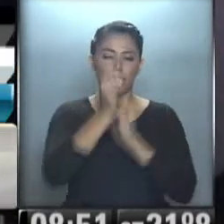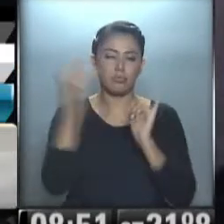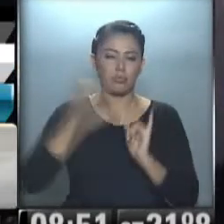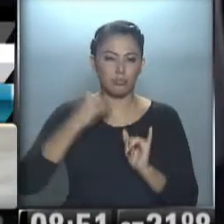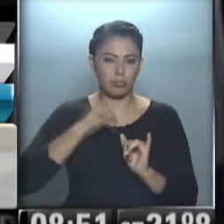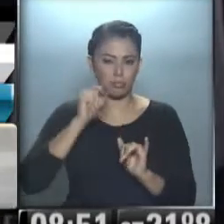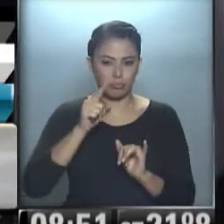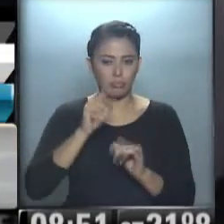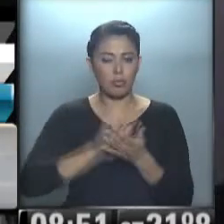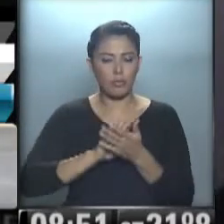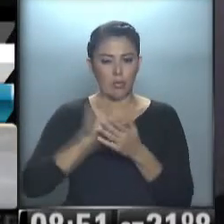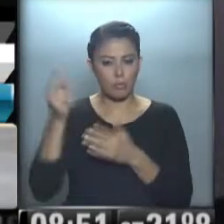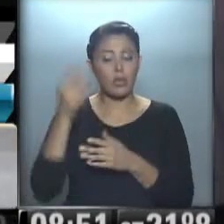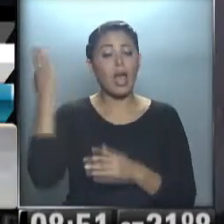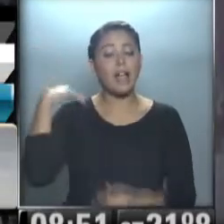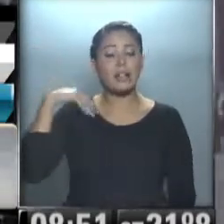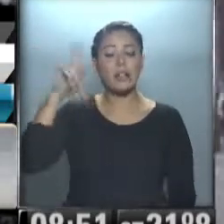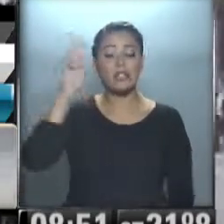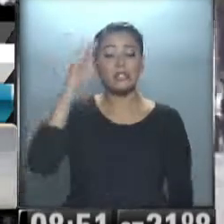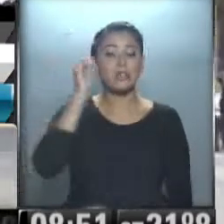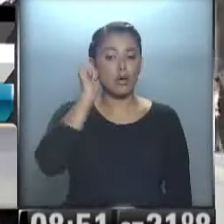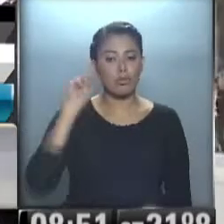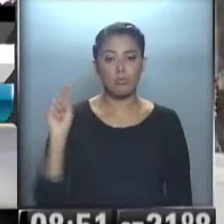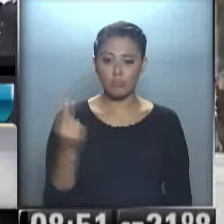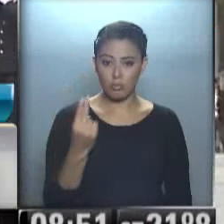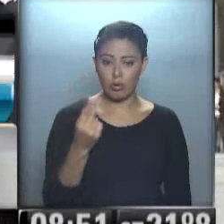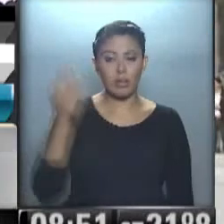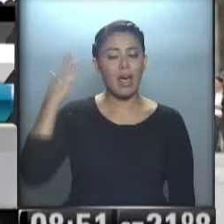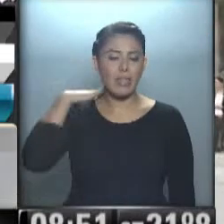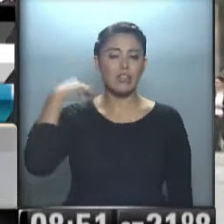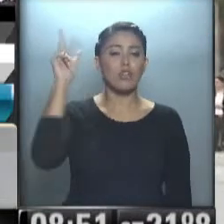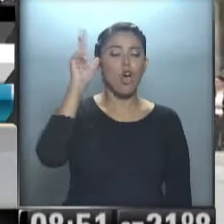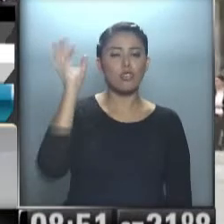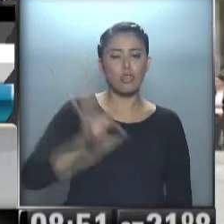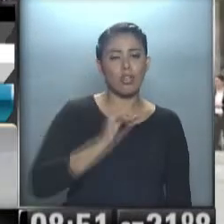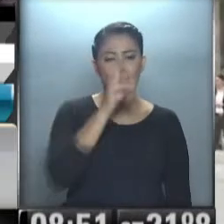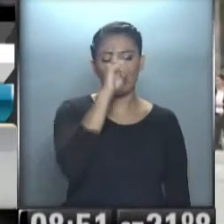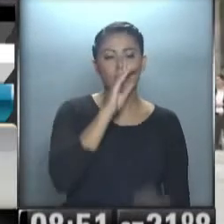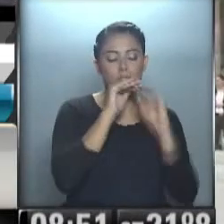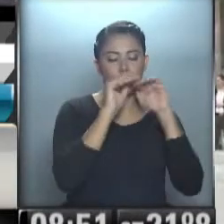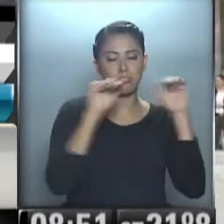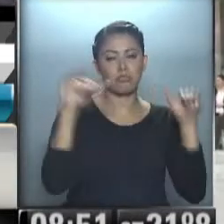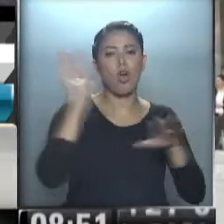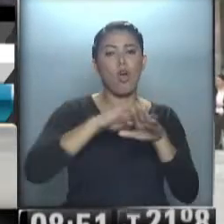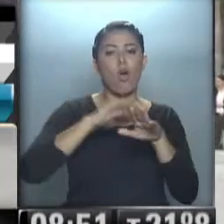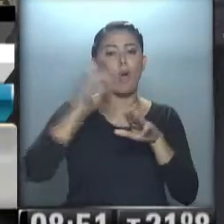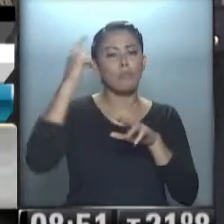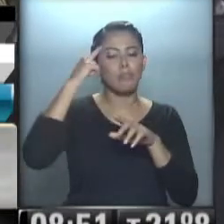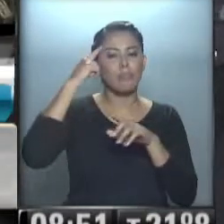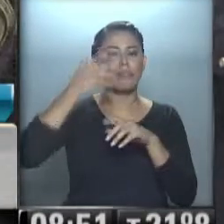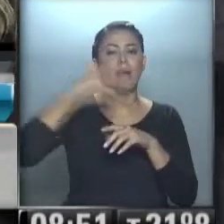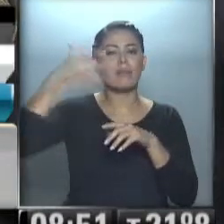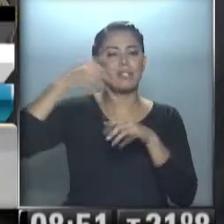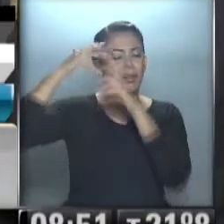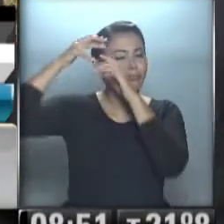murió anteayer a los 85 años tras permanecer 8 años en coma producto de un derrame cerebral